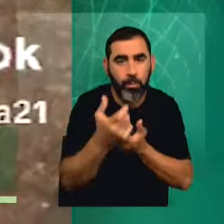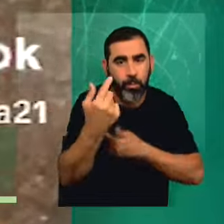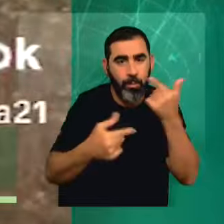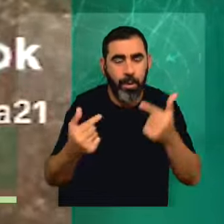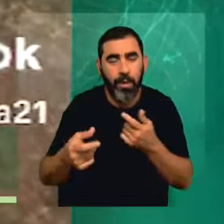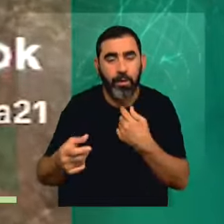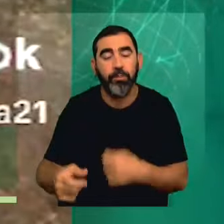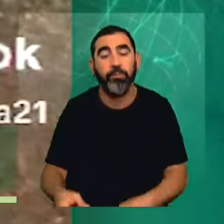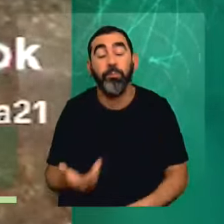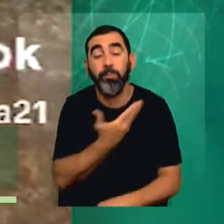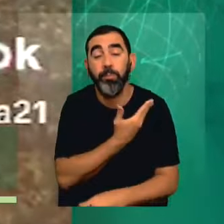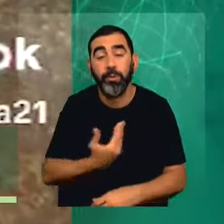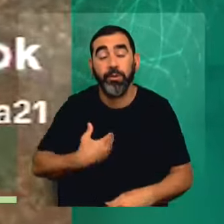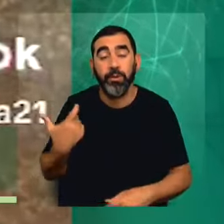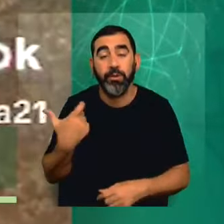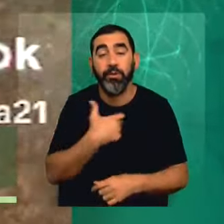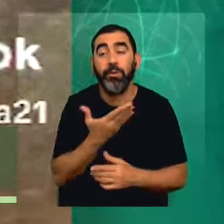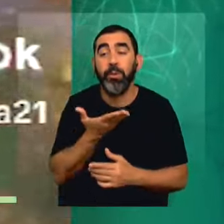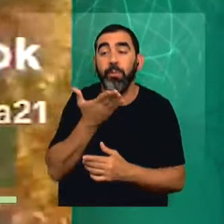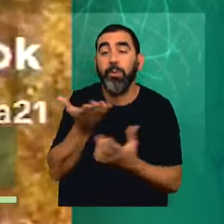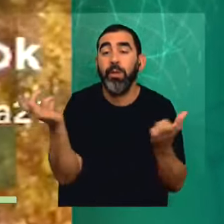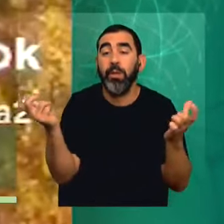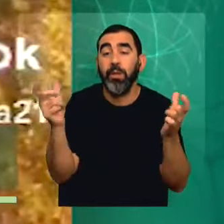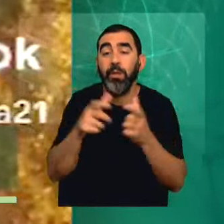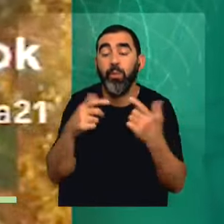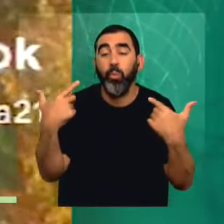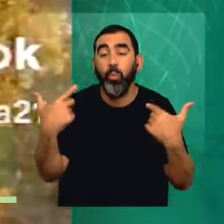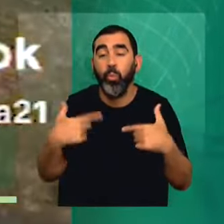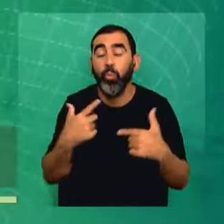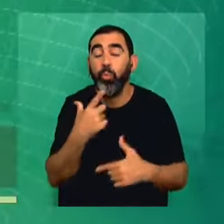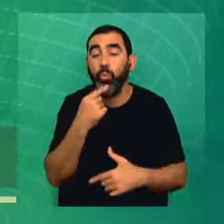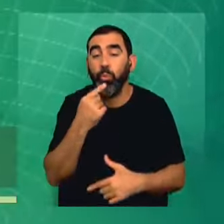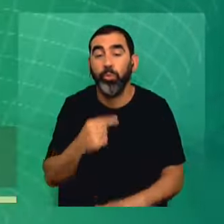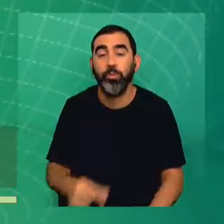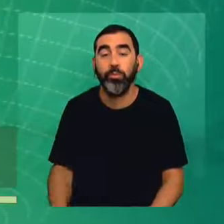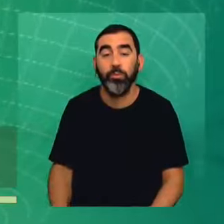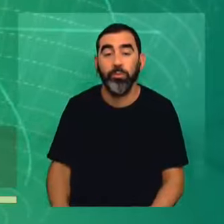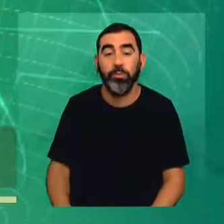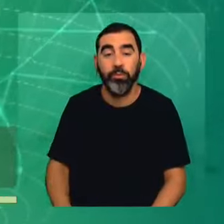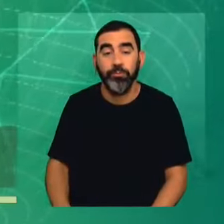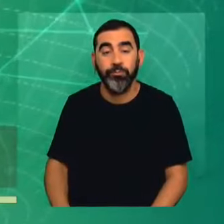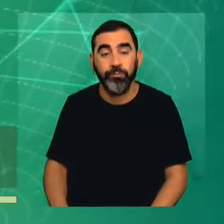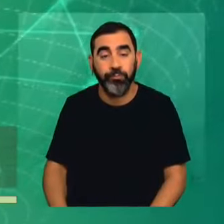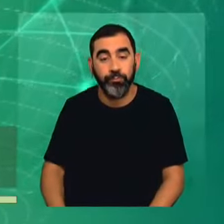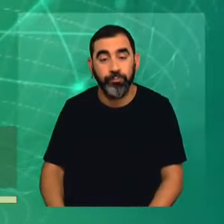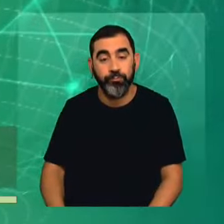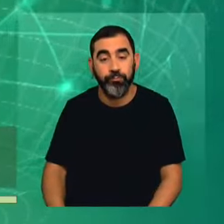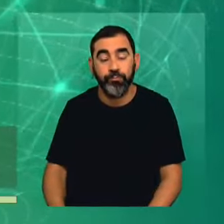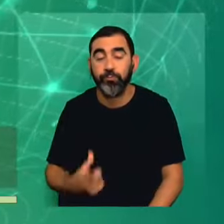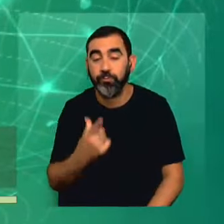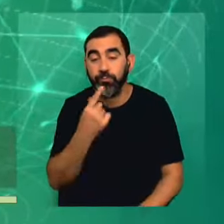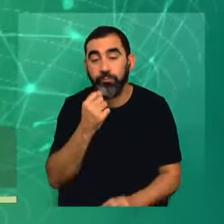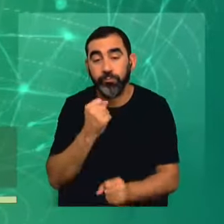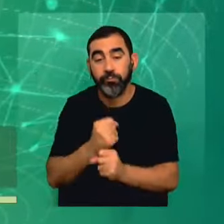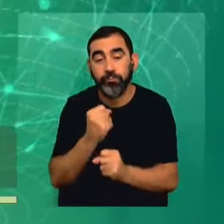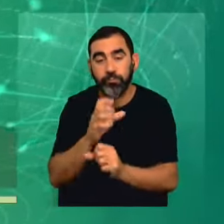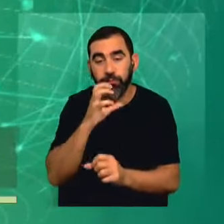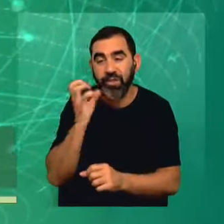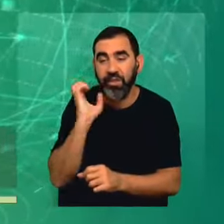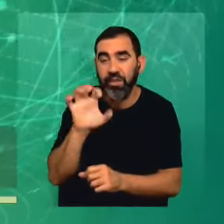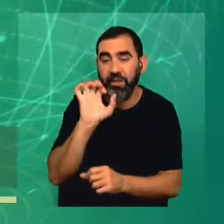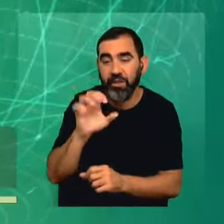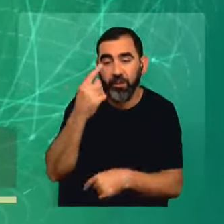en ese marco presidente de peñarol solicitó una reunión con el ministro del interior que se va a concretar esta jornada el operativo policial recibió varias críticas por